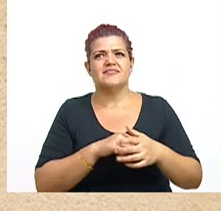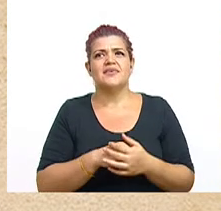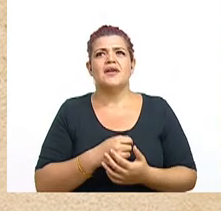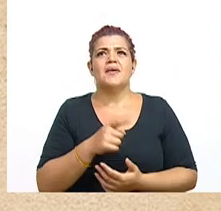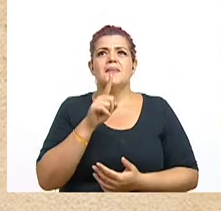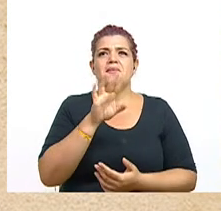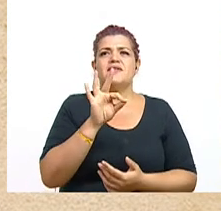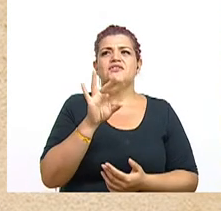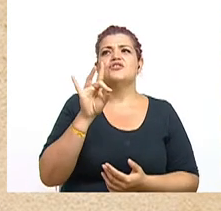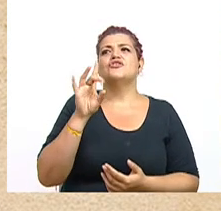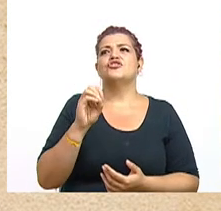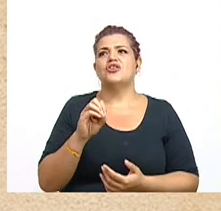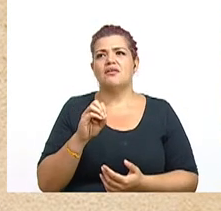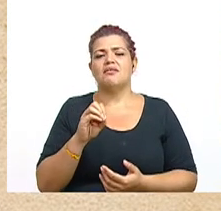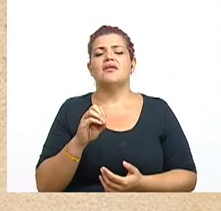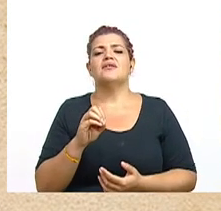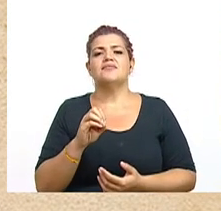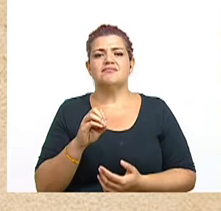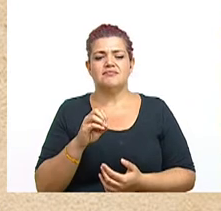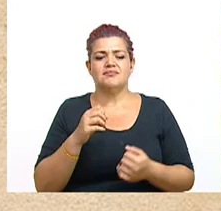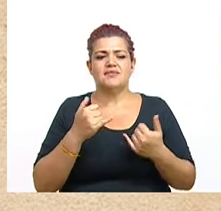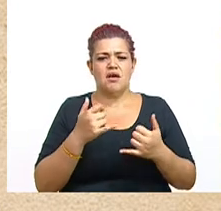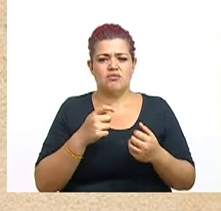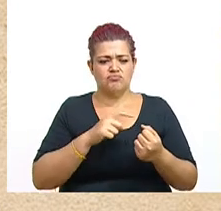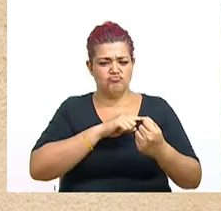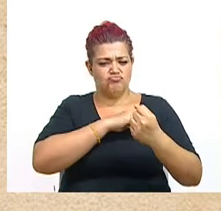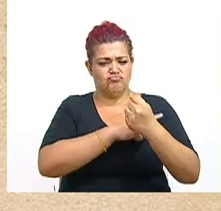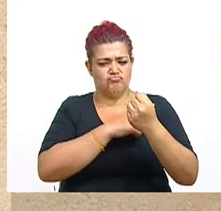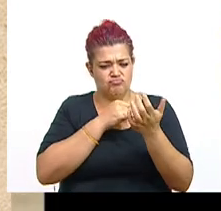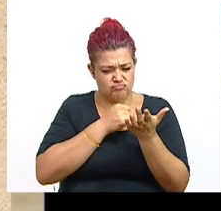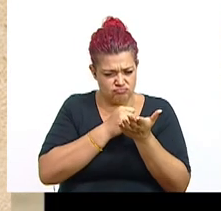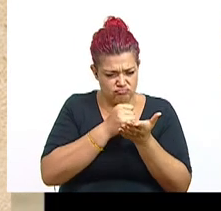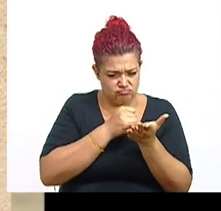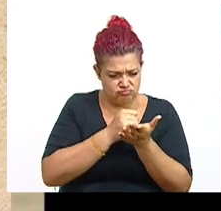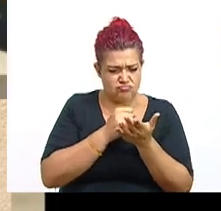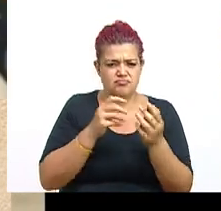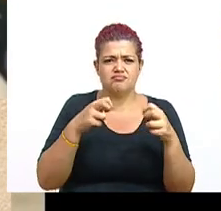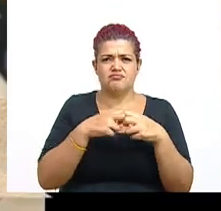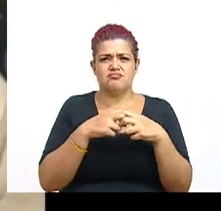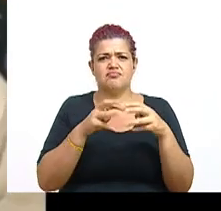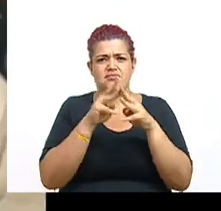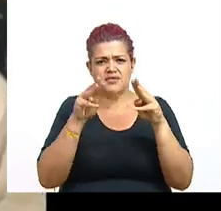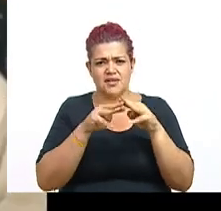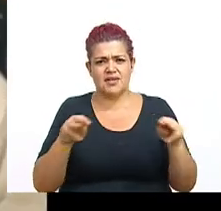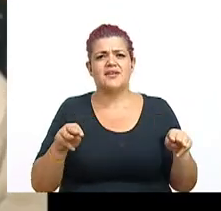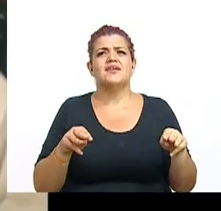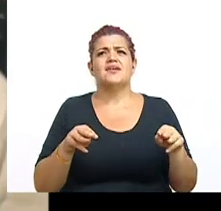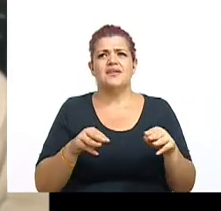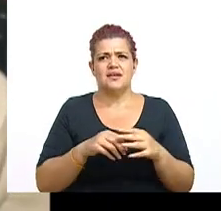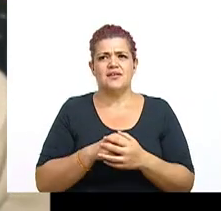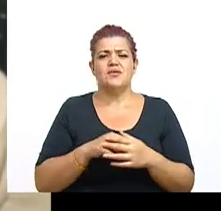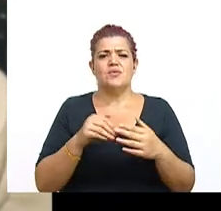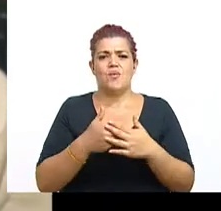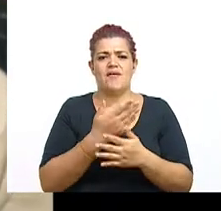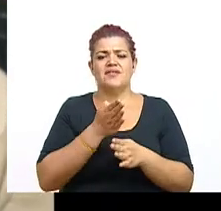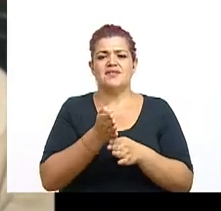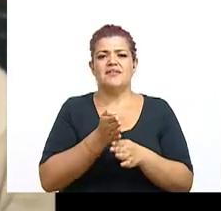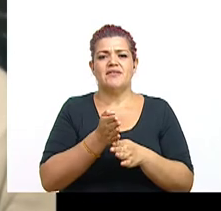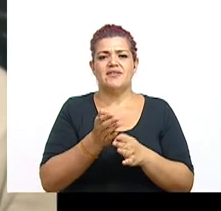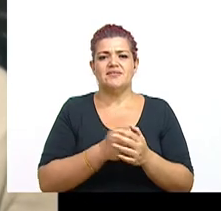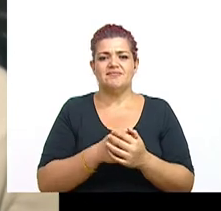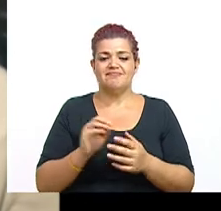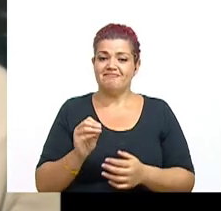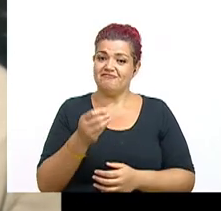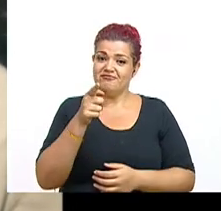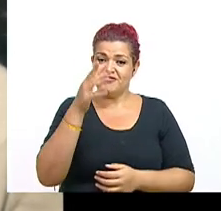el 80 se fortalece en gran manera la investigación, conexión a internet y la apertura de nuevas carreras. Muchachas y